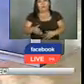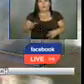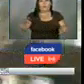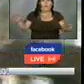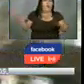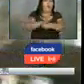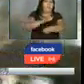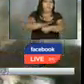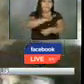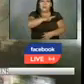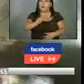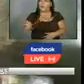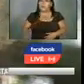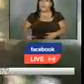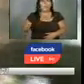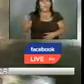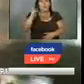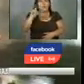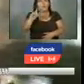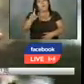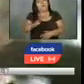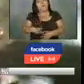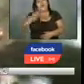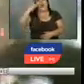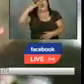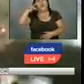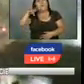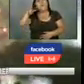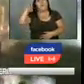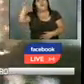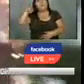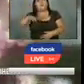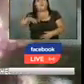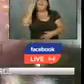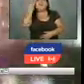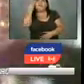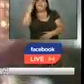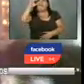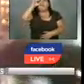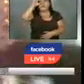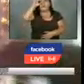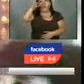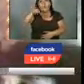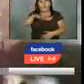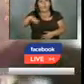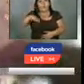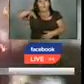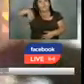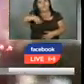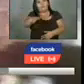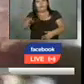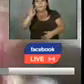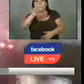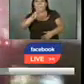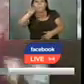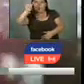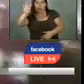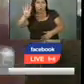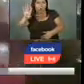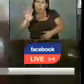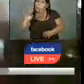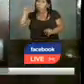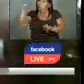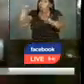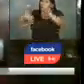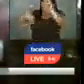el país, hay que decirlo, porque ya no reportan en algunos sectores, por ejemplo, en la transmisión en Facebook nos dicen que en Cuscatancingo no está lloviendo, que solo es una lluvia